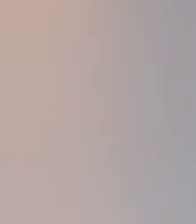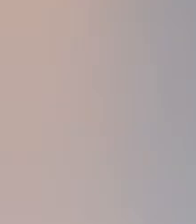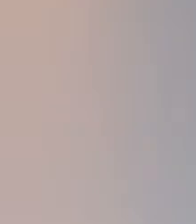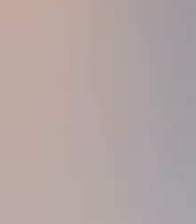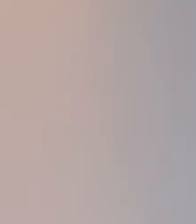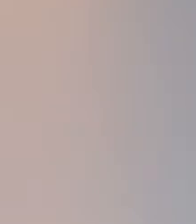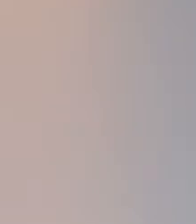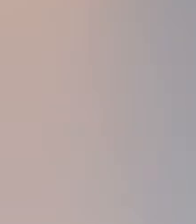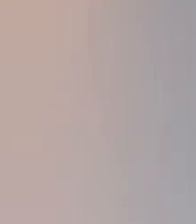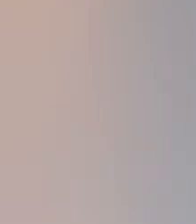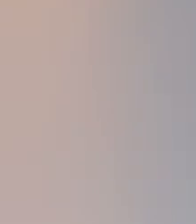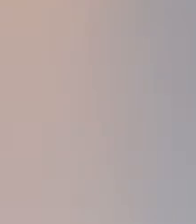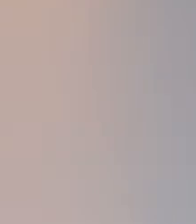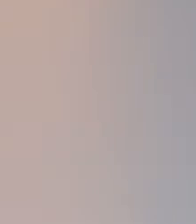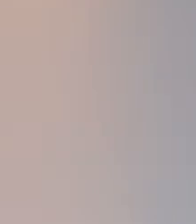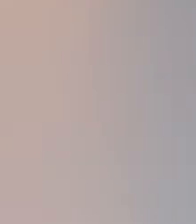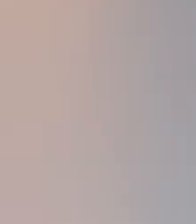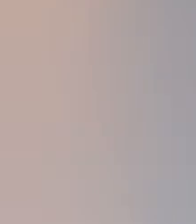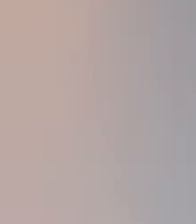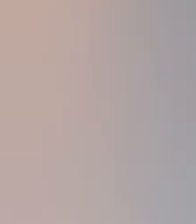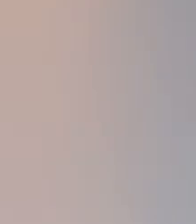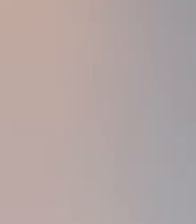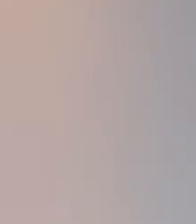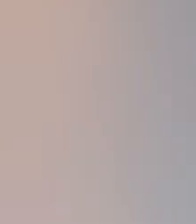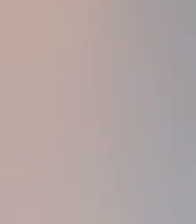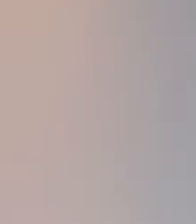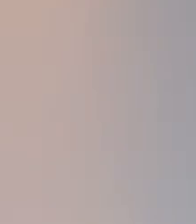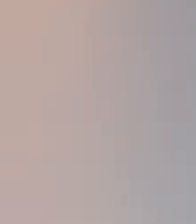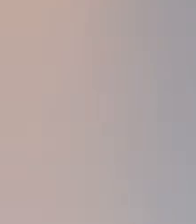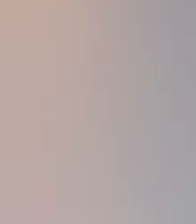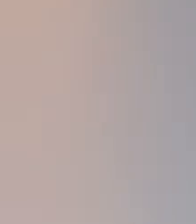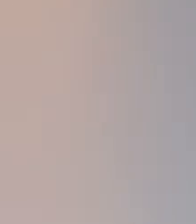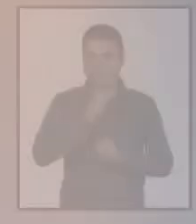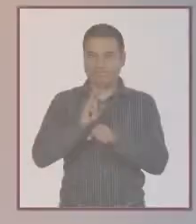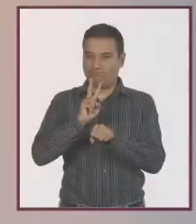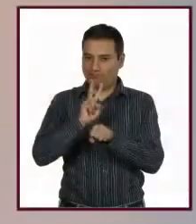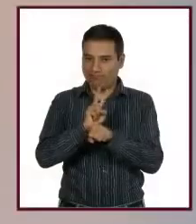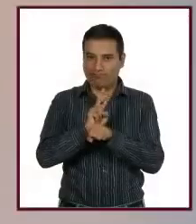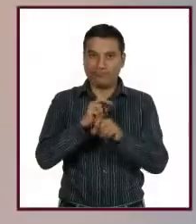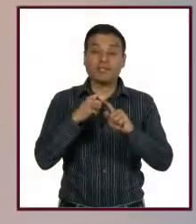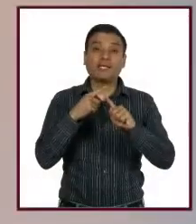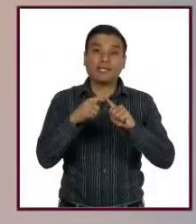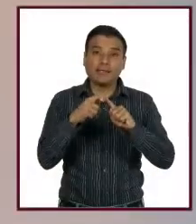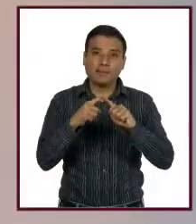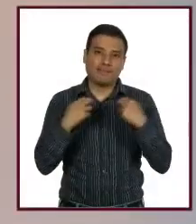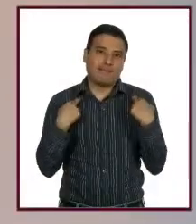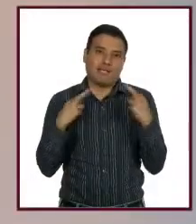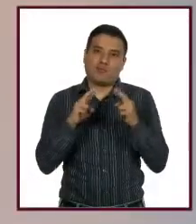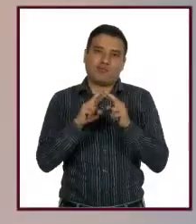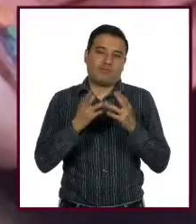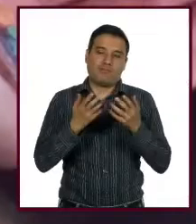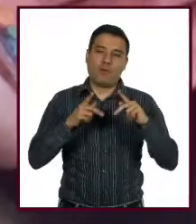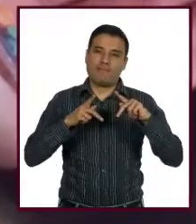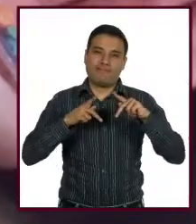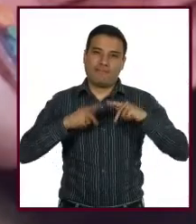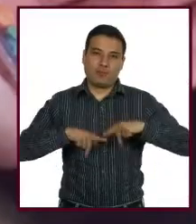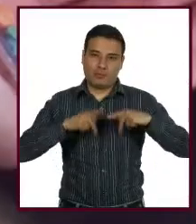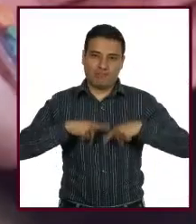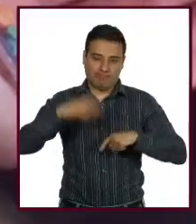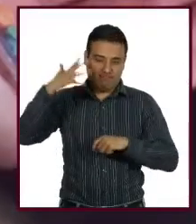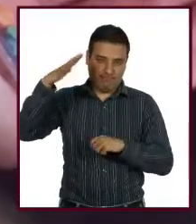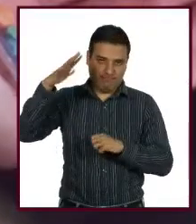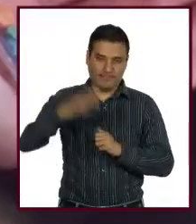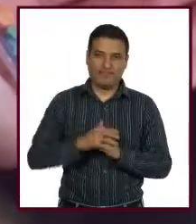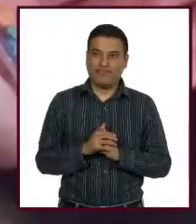que siempre sea bien marcado y con supervisión del docente o del adulto responsable. Muchas